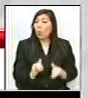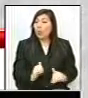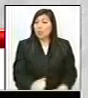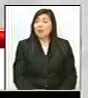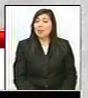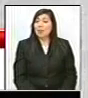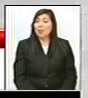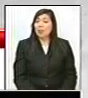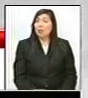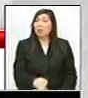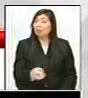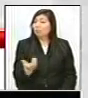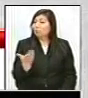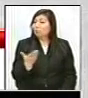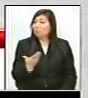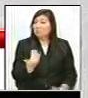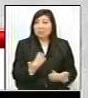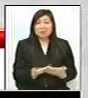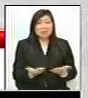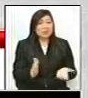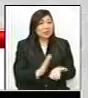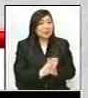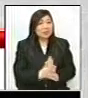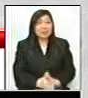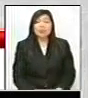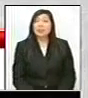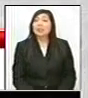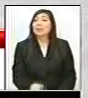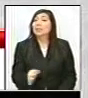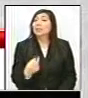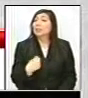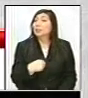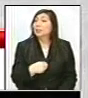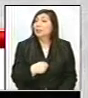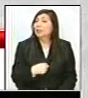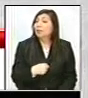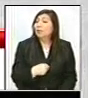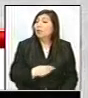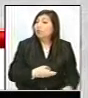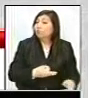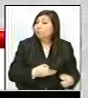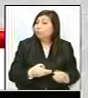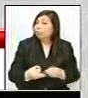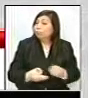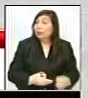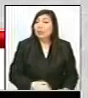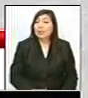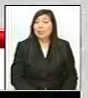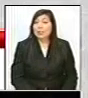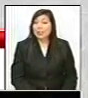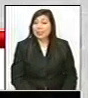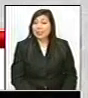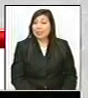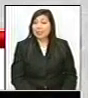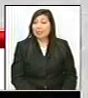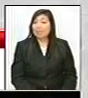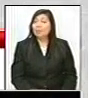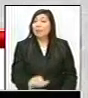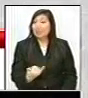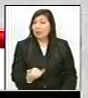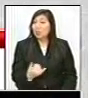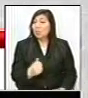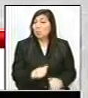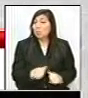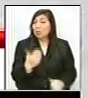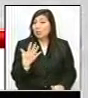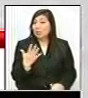irregulares cuando él no se le atribuye estos hechos? Es más, si nosotros vamos a la descripción de los hechos, el hecho 5